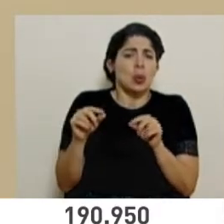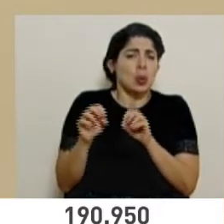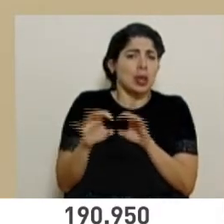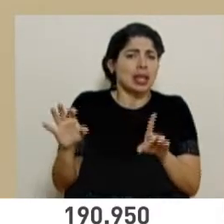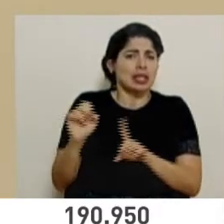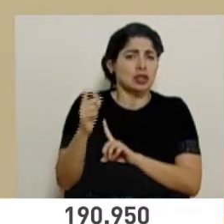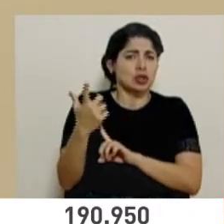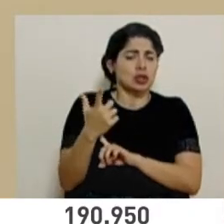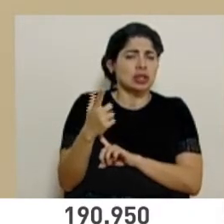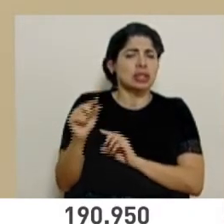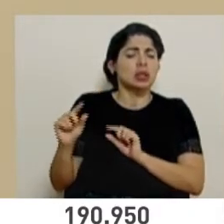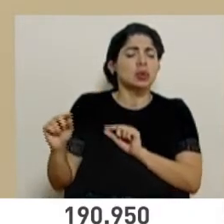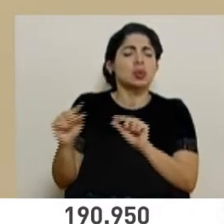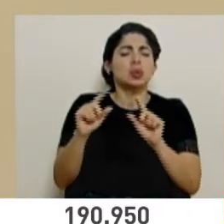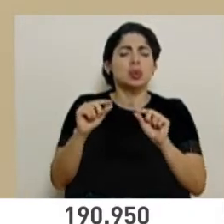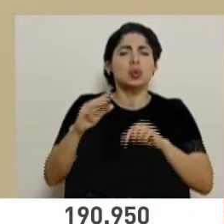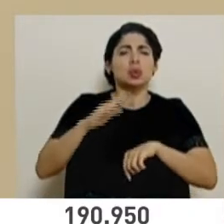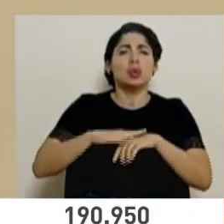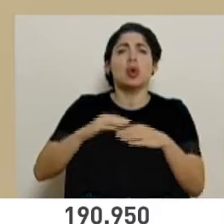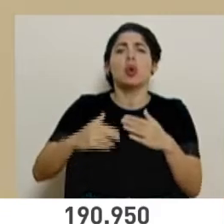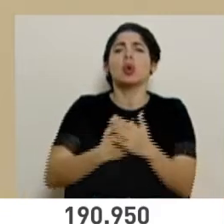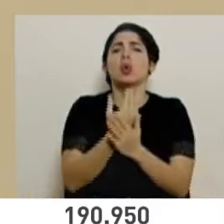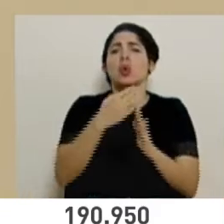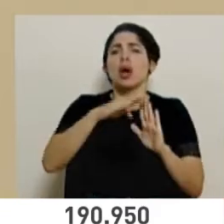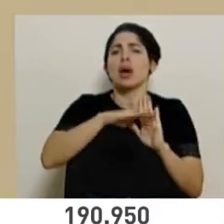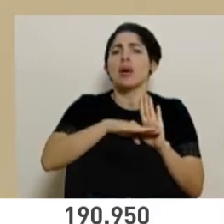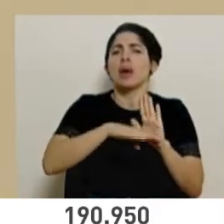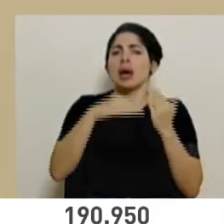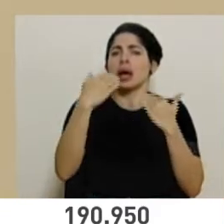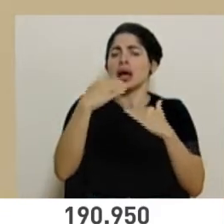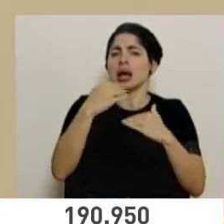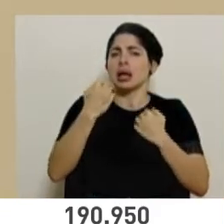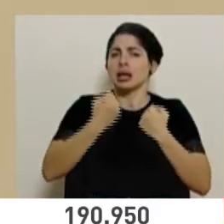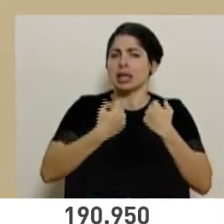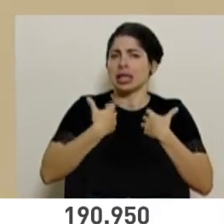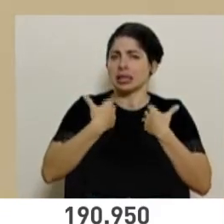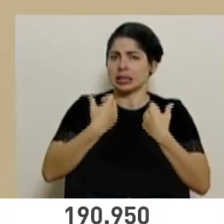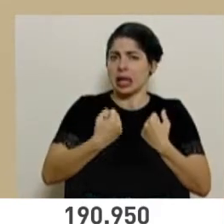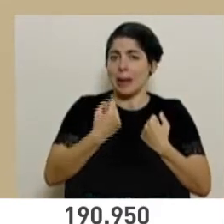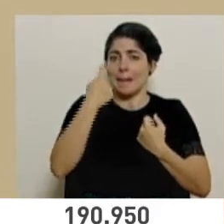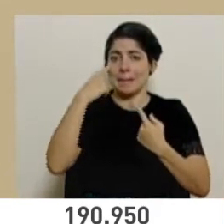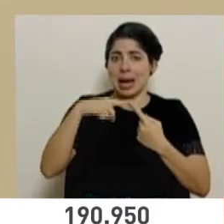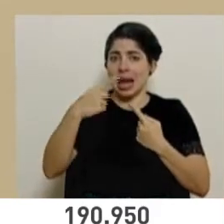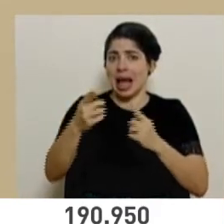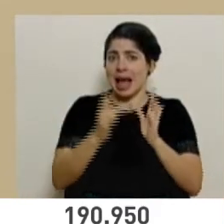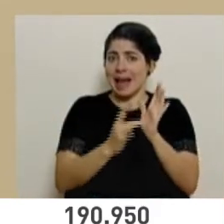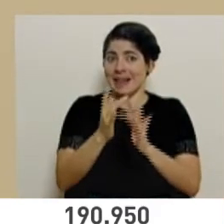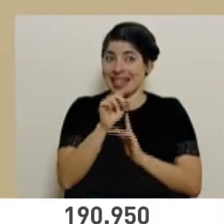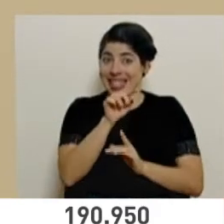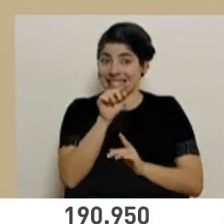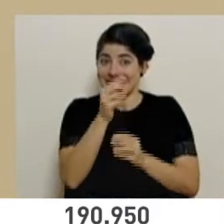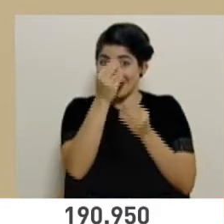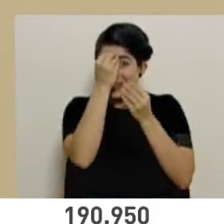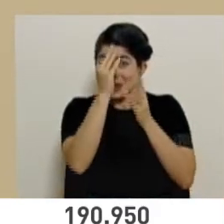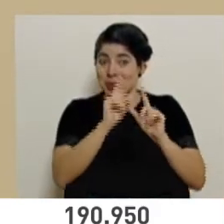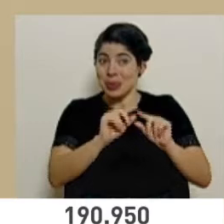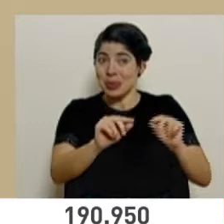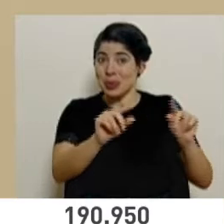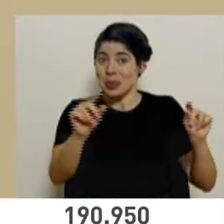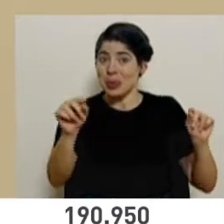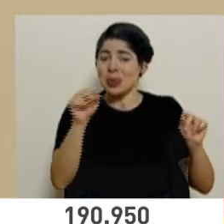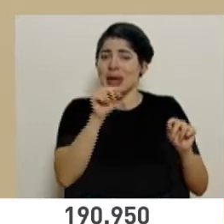sociales sobre nuevas medidas de restricción vehicular sanitaria para abril. esa información